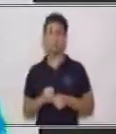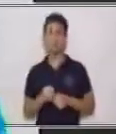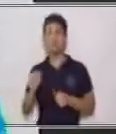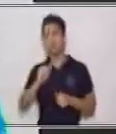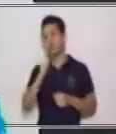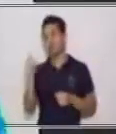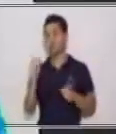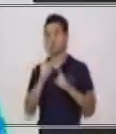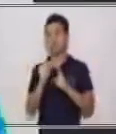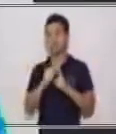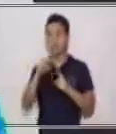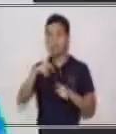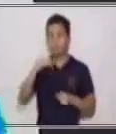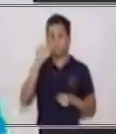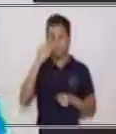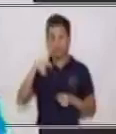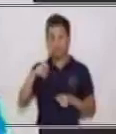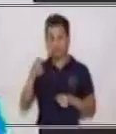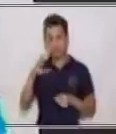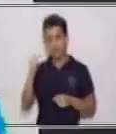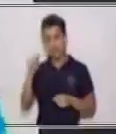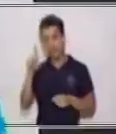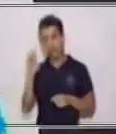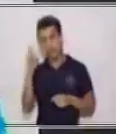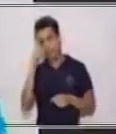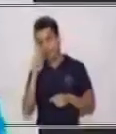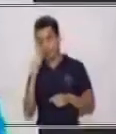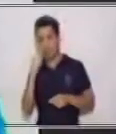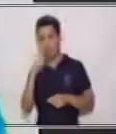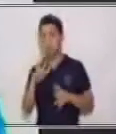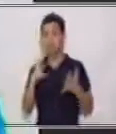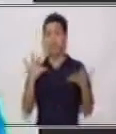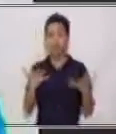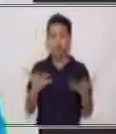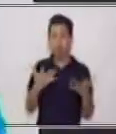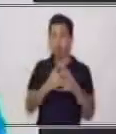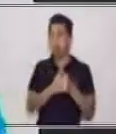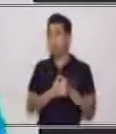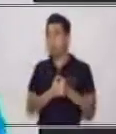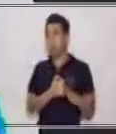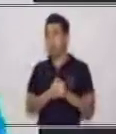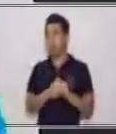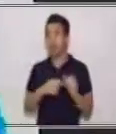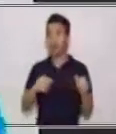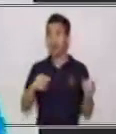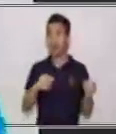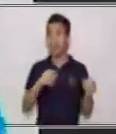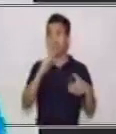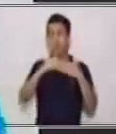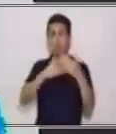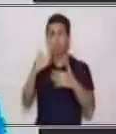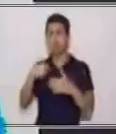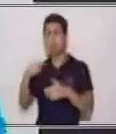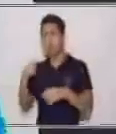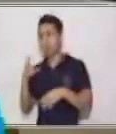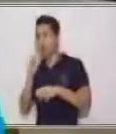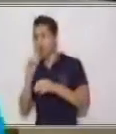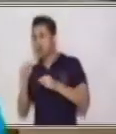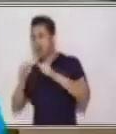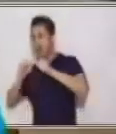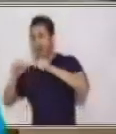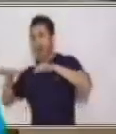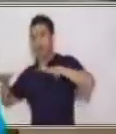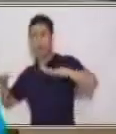pongo a hablar sobre los recursos naturales que pueden dar. Estás dando dos temas en conjunto, por lo